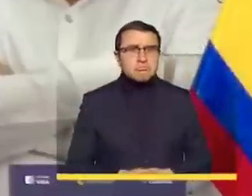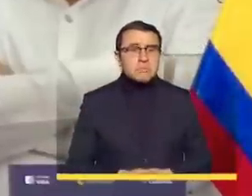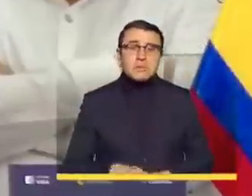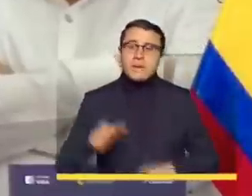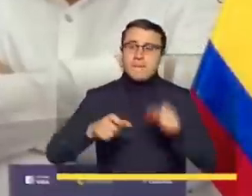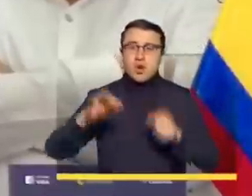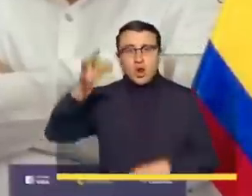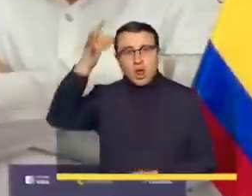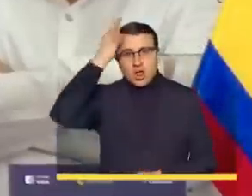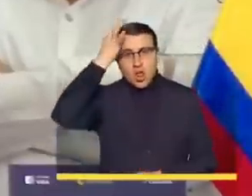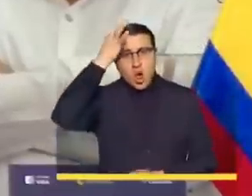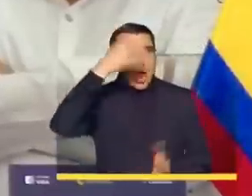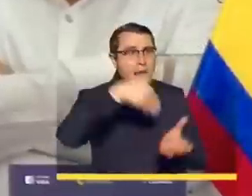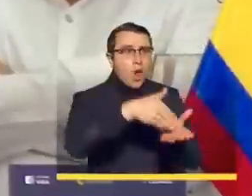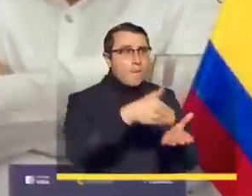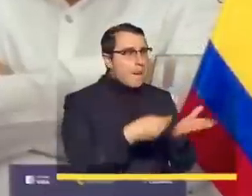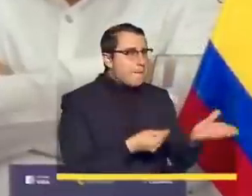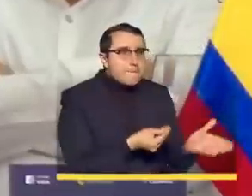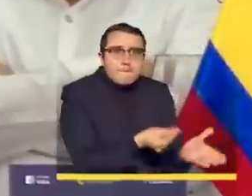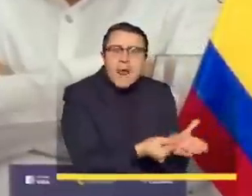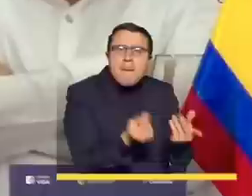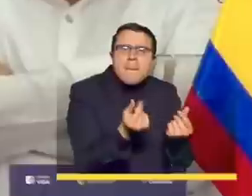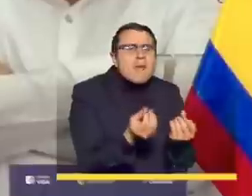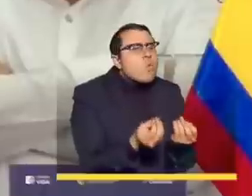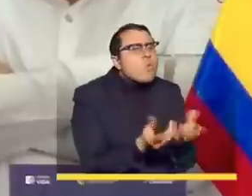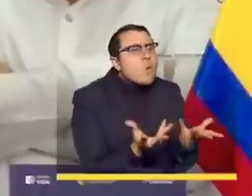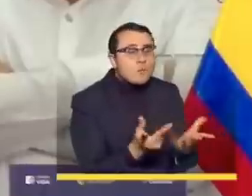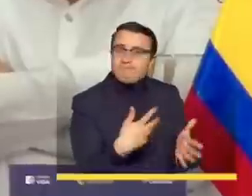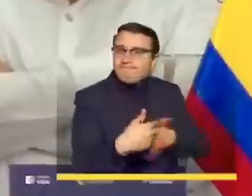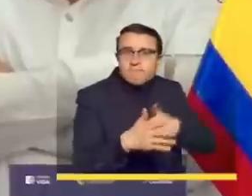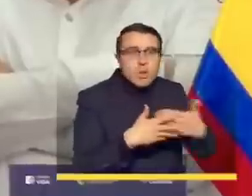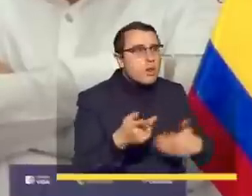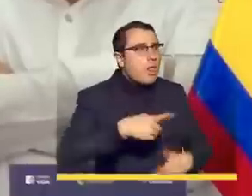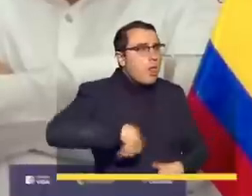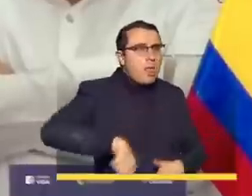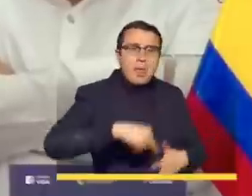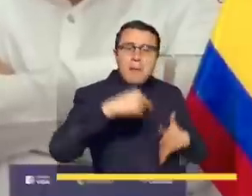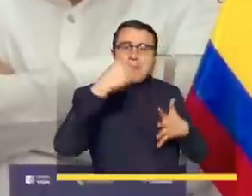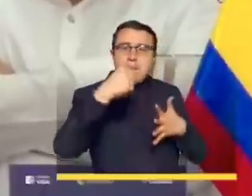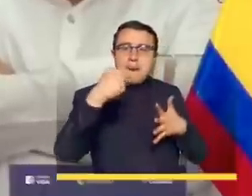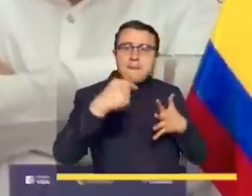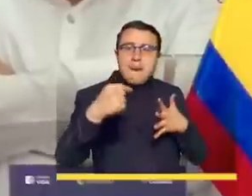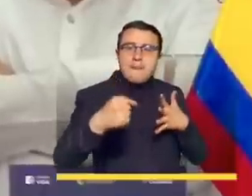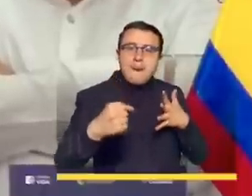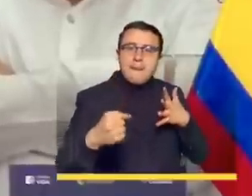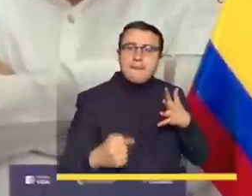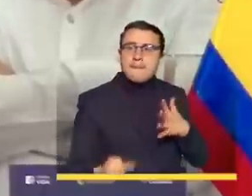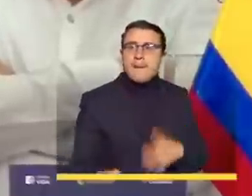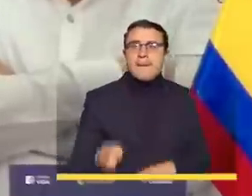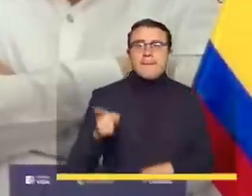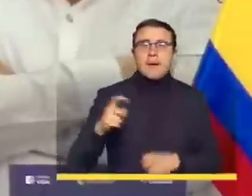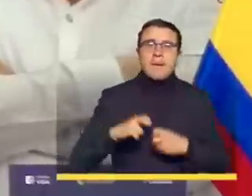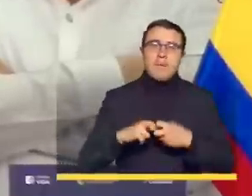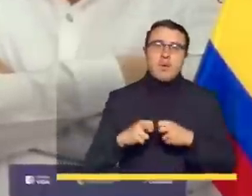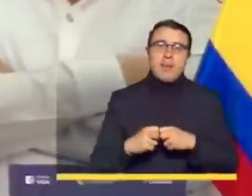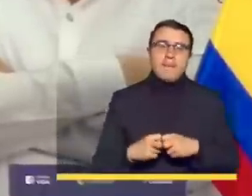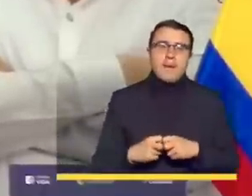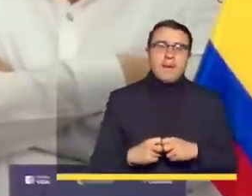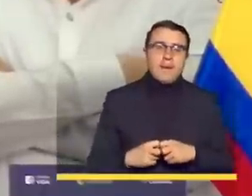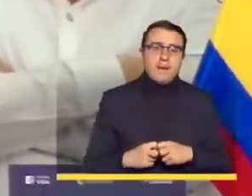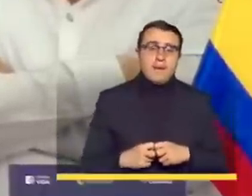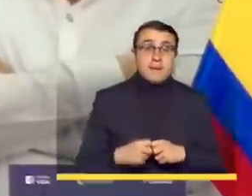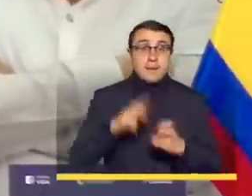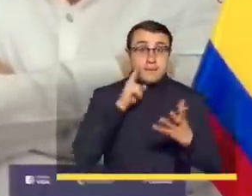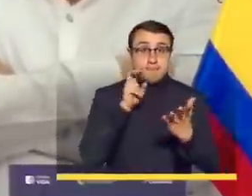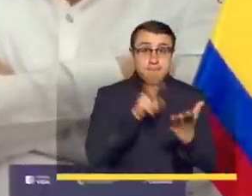drogas depende no del precio. Depende de unos factores y ahí el problema. Según